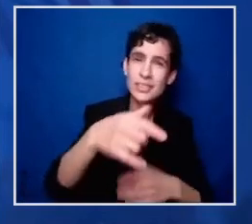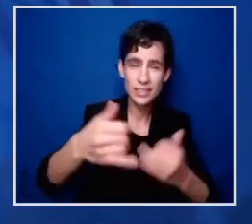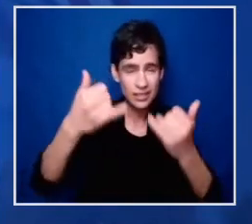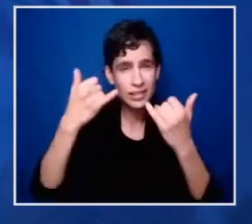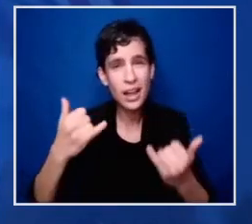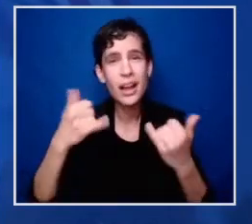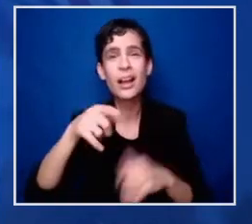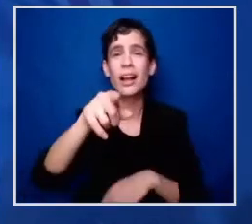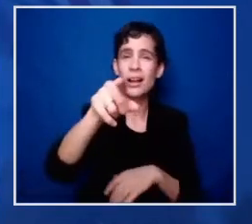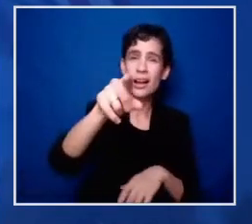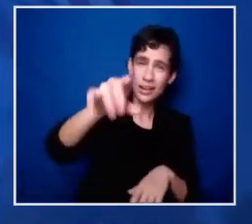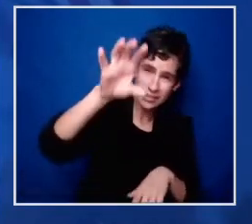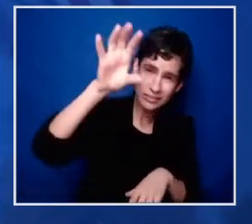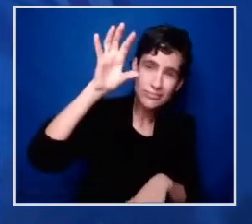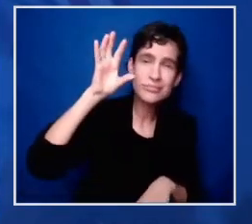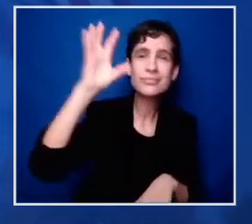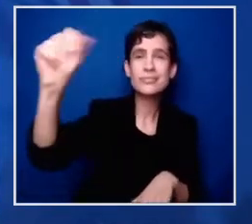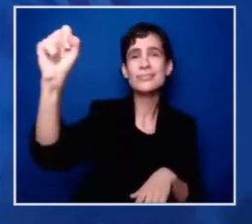sin ti.